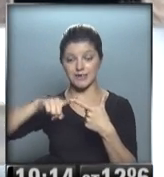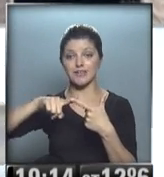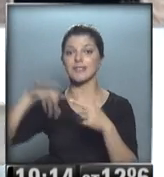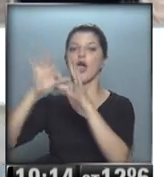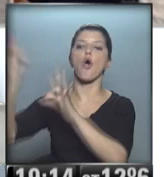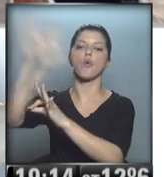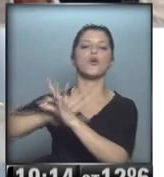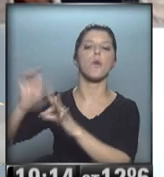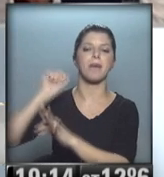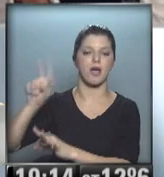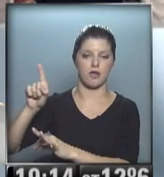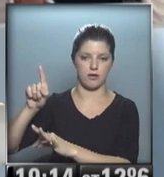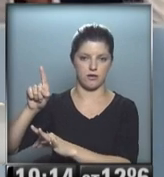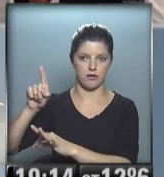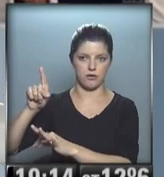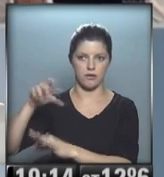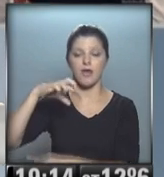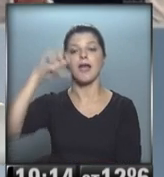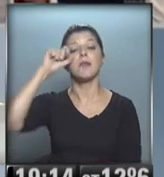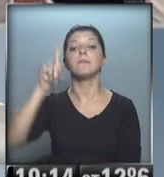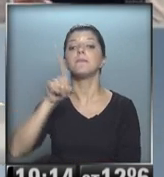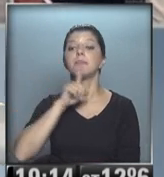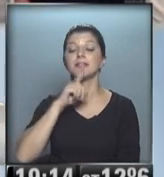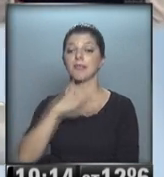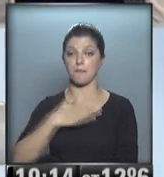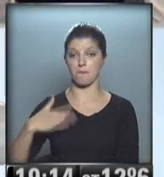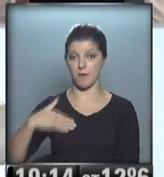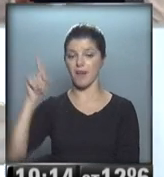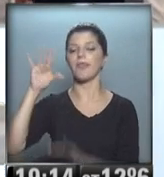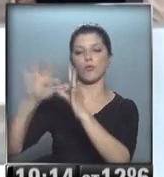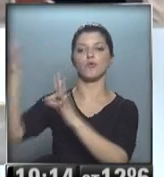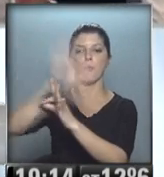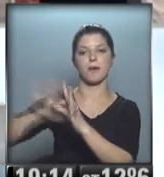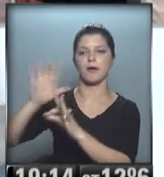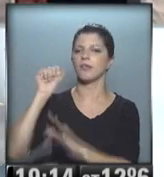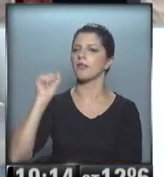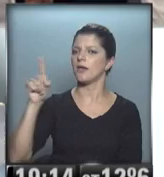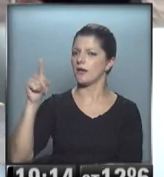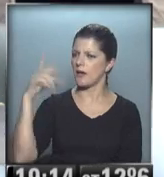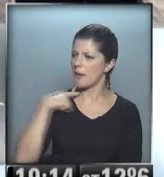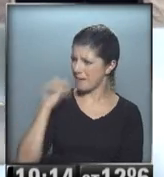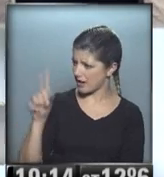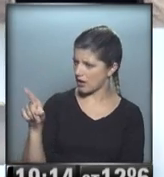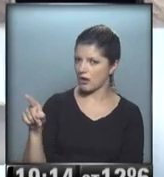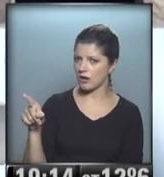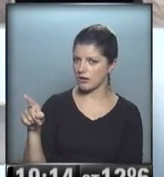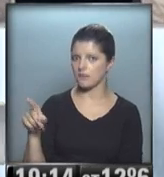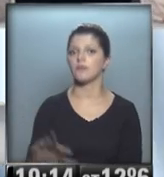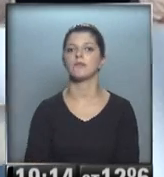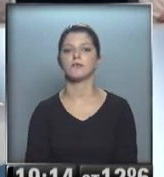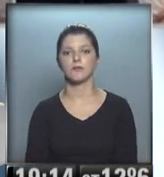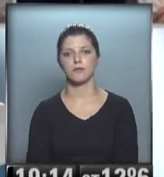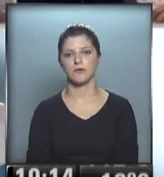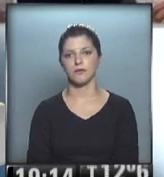europeo, el PET. Para mama es europeo, es de España.